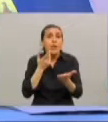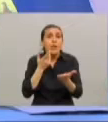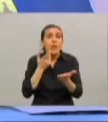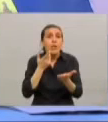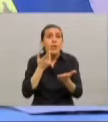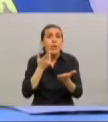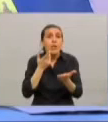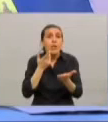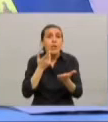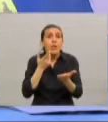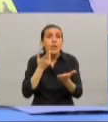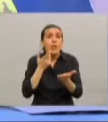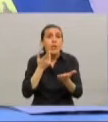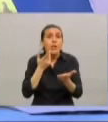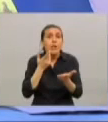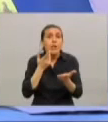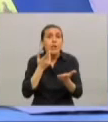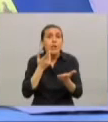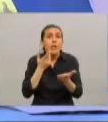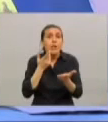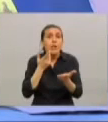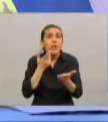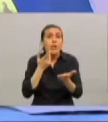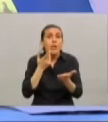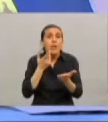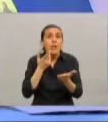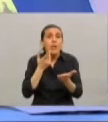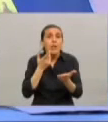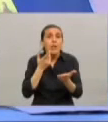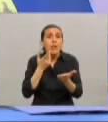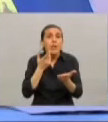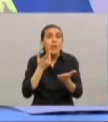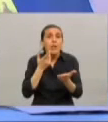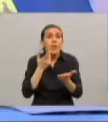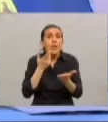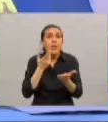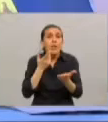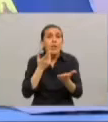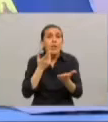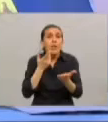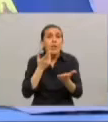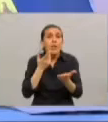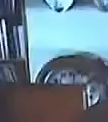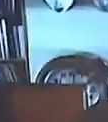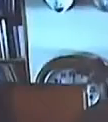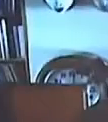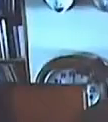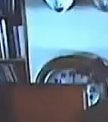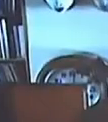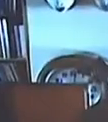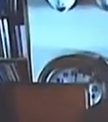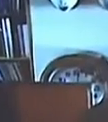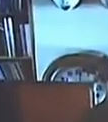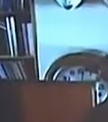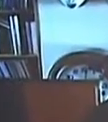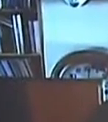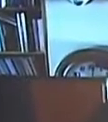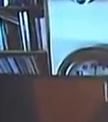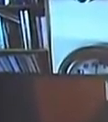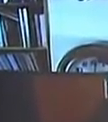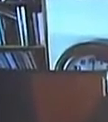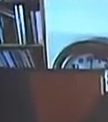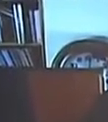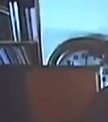esto. Me parece que ahí tenemos que ser responsables. ¿Considera acertado el hecho de que, como están anunciando, a las 11:30 en principio el presidente